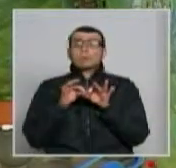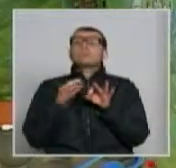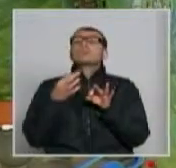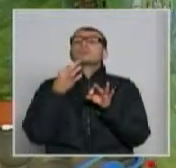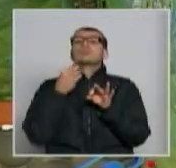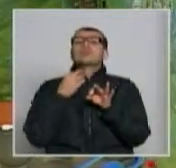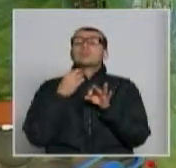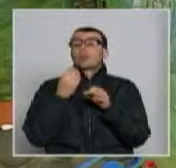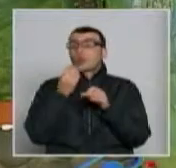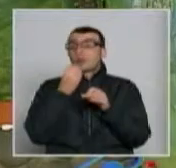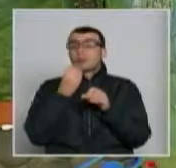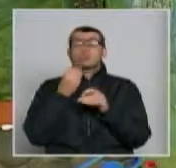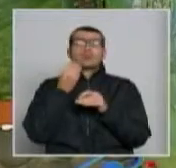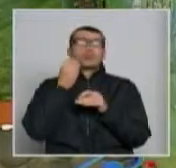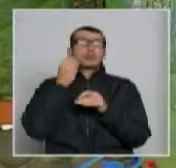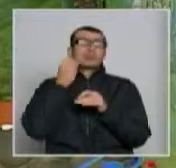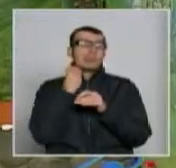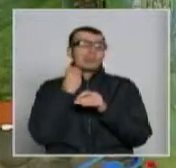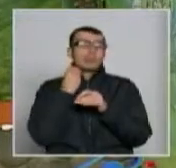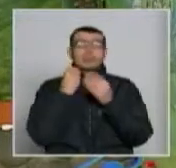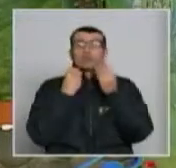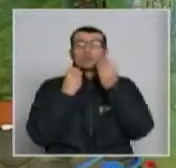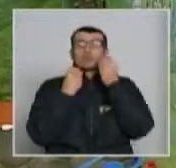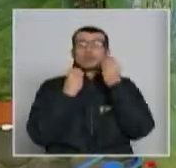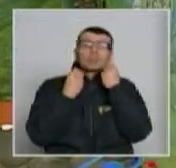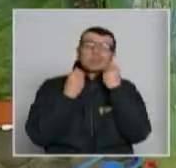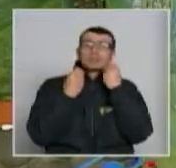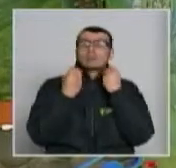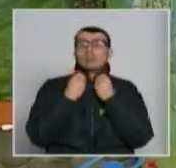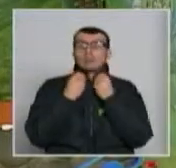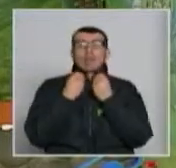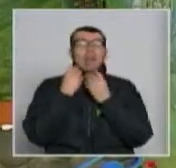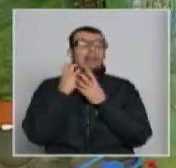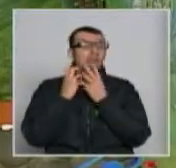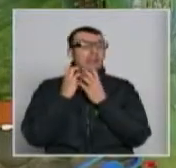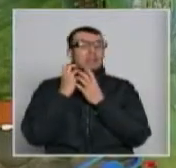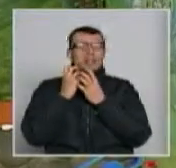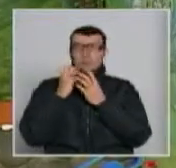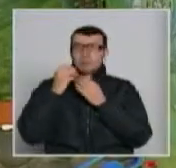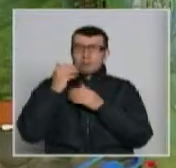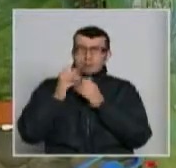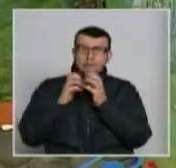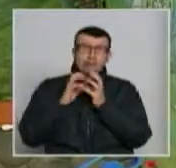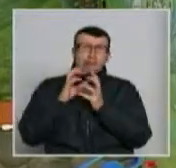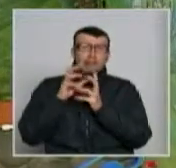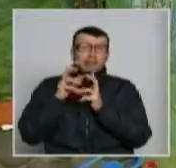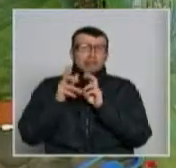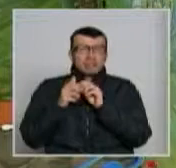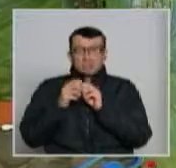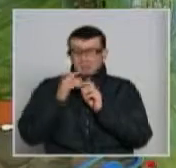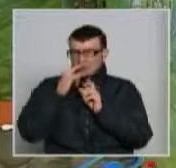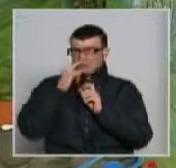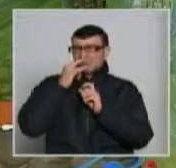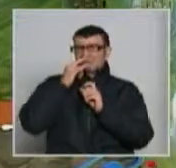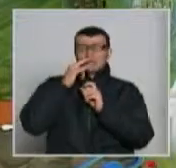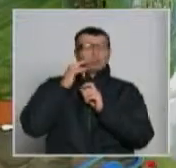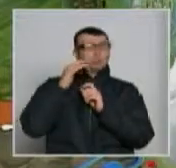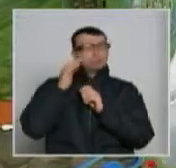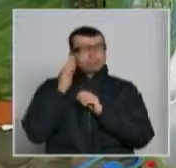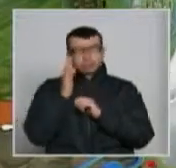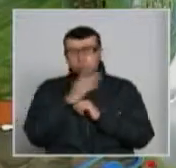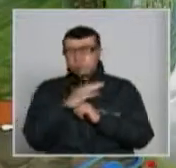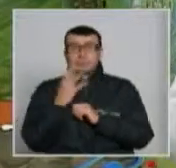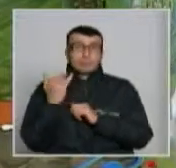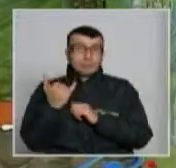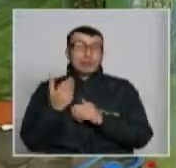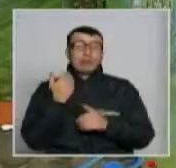allí se acumula comida con saliva. Ellas se descomponen, se compactan